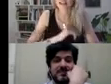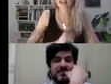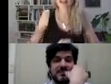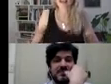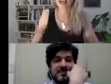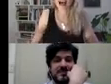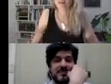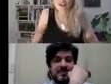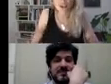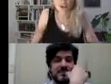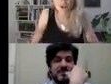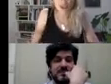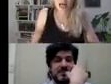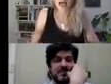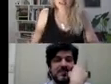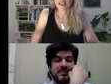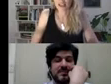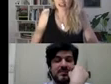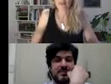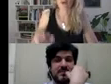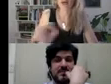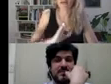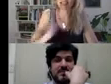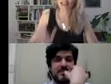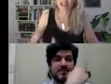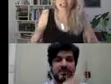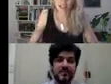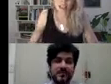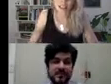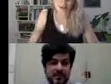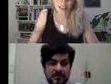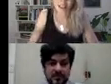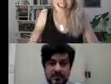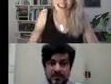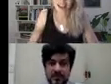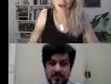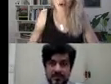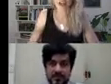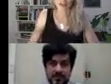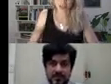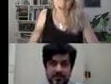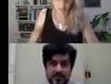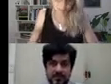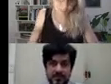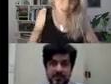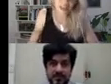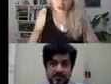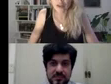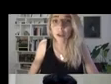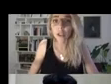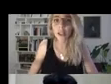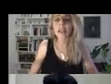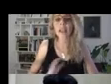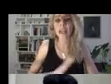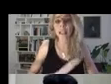recorrido bastante ambicioso, así que voy a pasar a detallarles qué vamos a hacer esta hora y media. Les